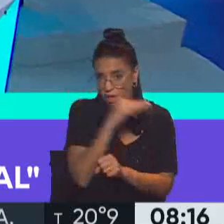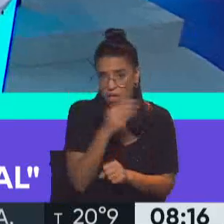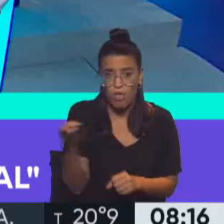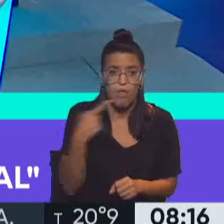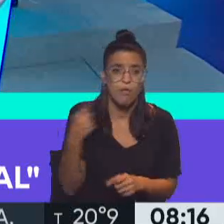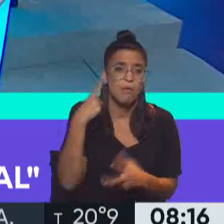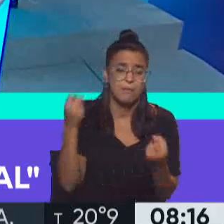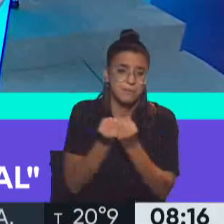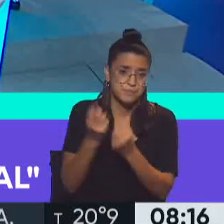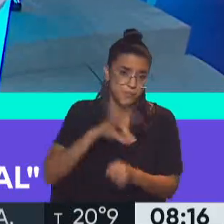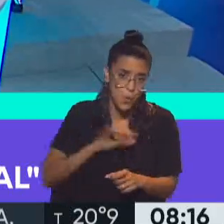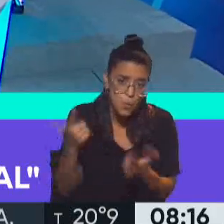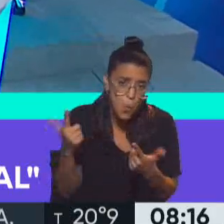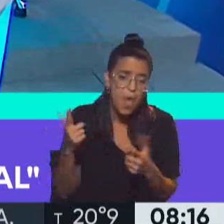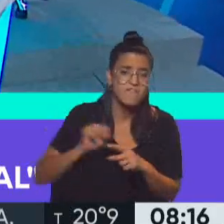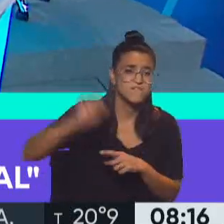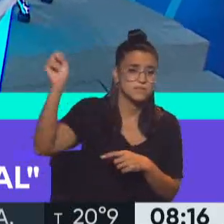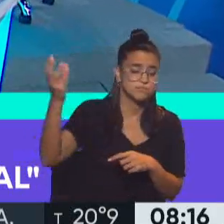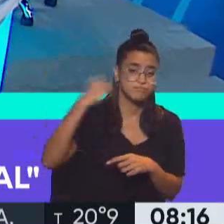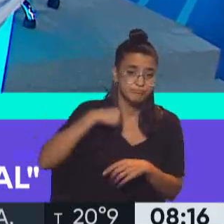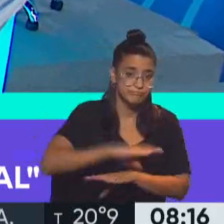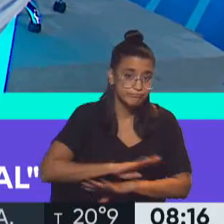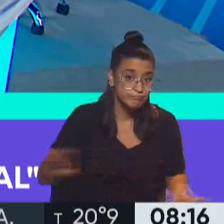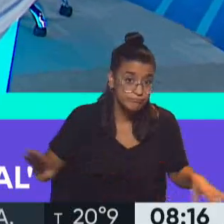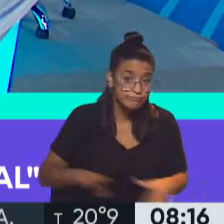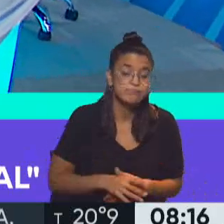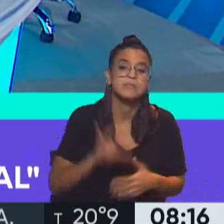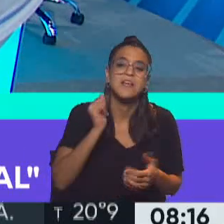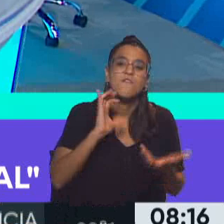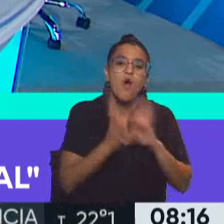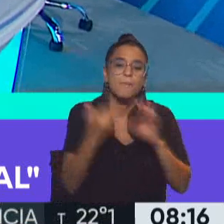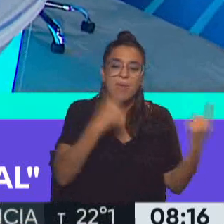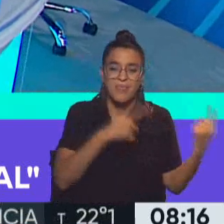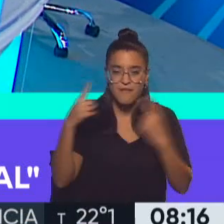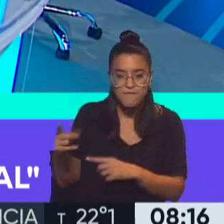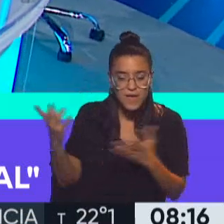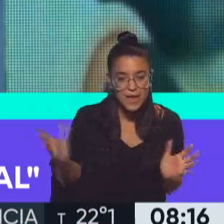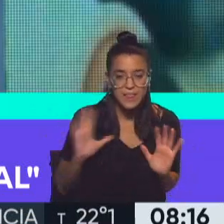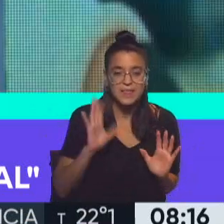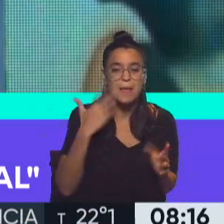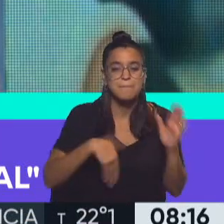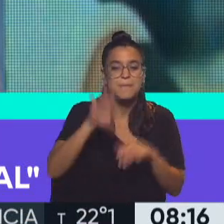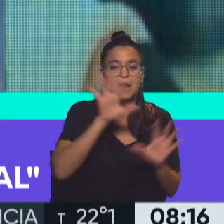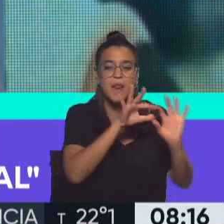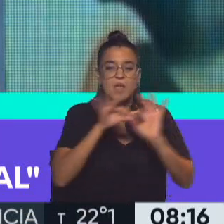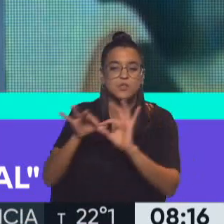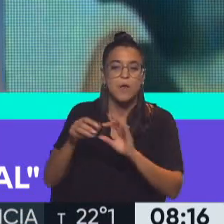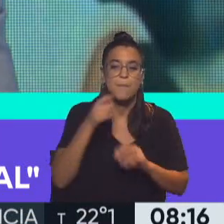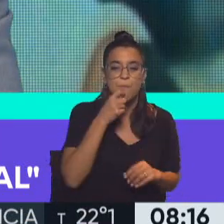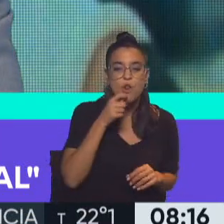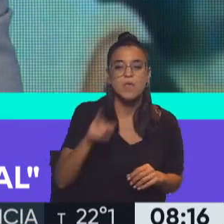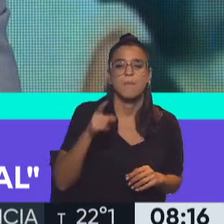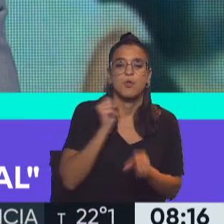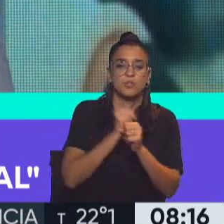esa paritaria no existe y la inflación se lo devora. No, y tiene otra dinámica que va más relacionada a que, por ejemplo, al